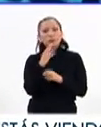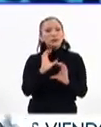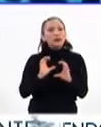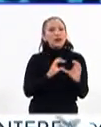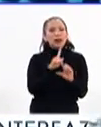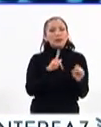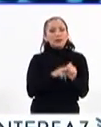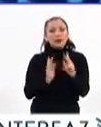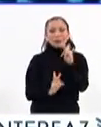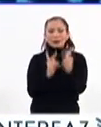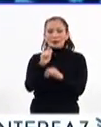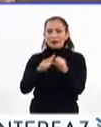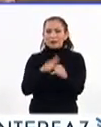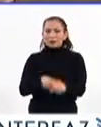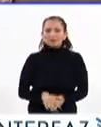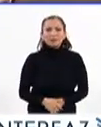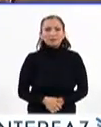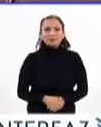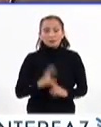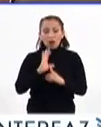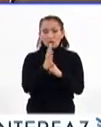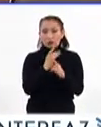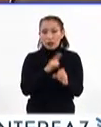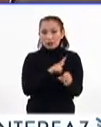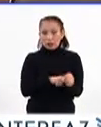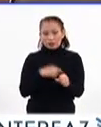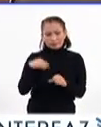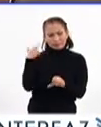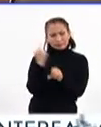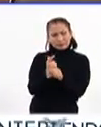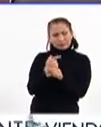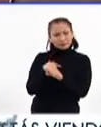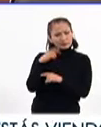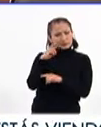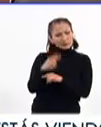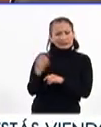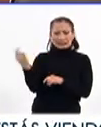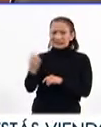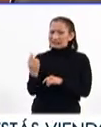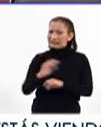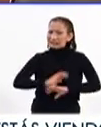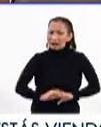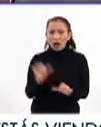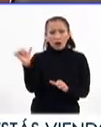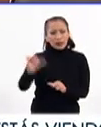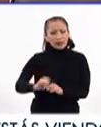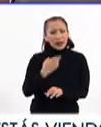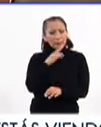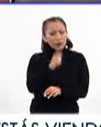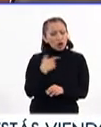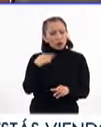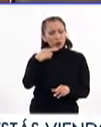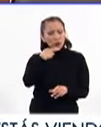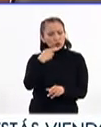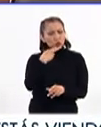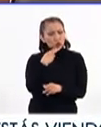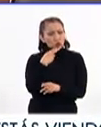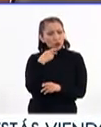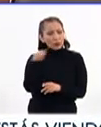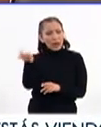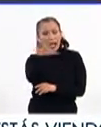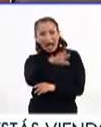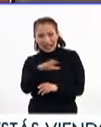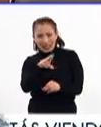conservación de especies de flora y fauna. En la Comisión Nacional hemos detectado una necesidad imperante de mejorar el manejo que se hace de